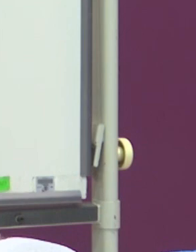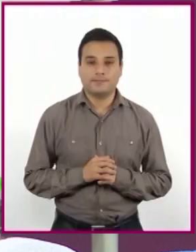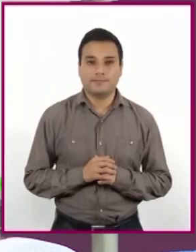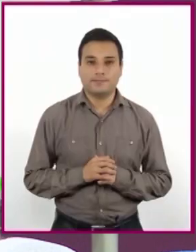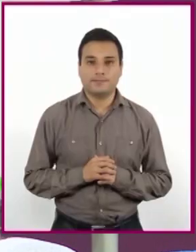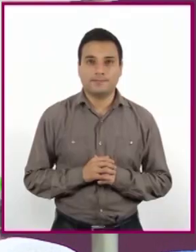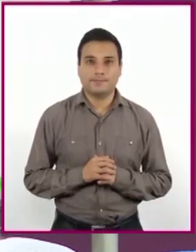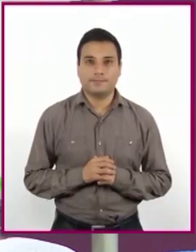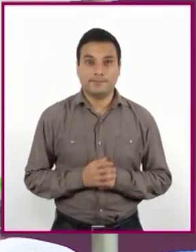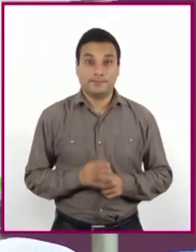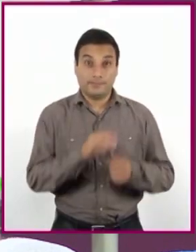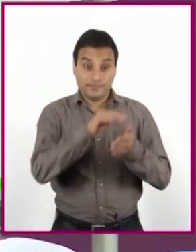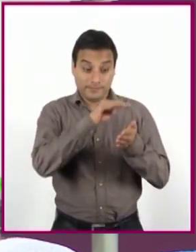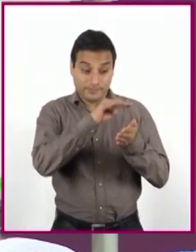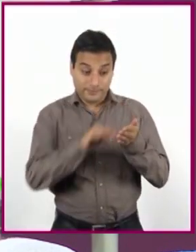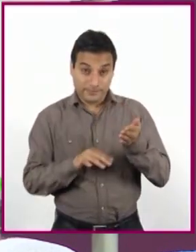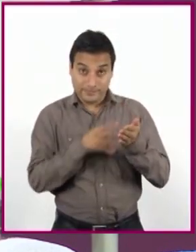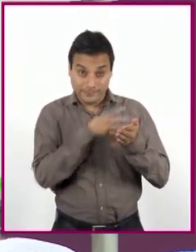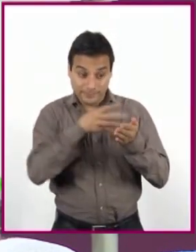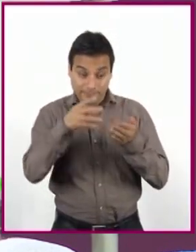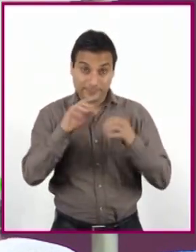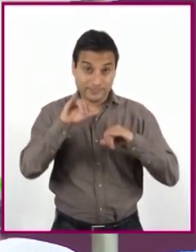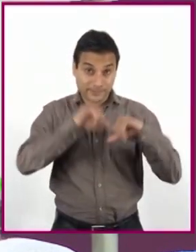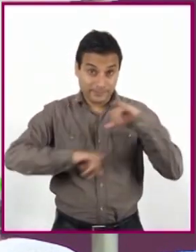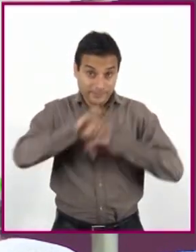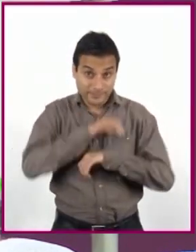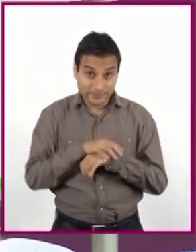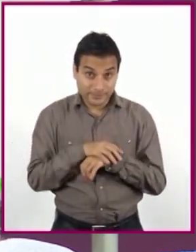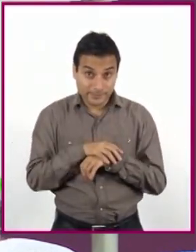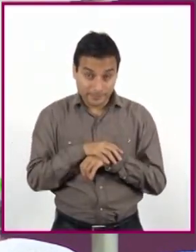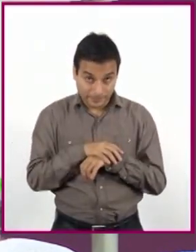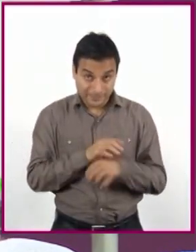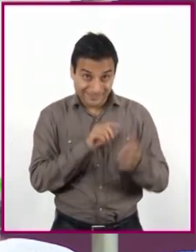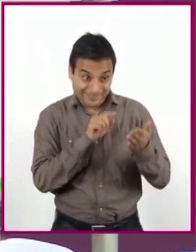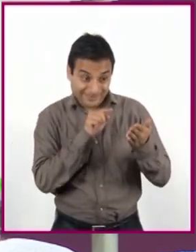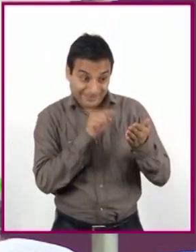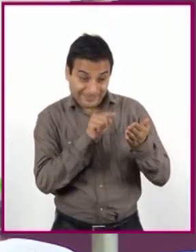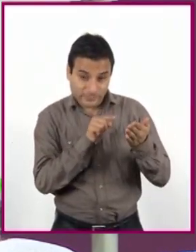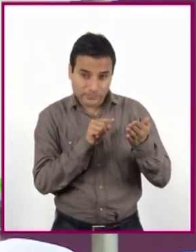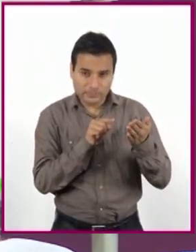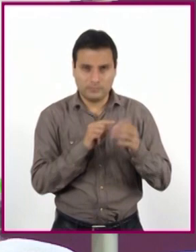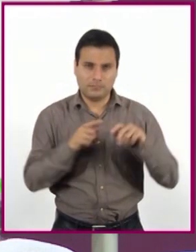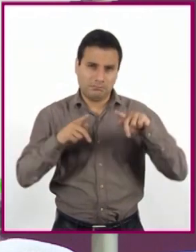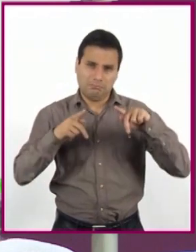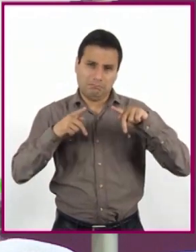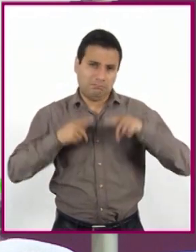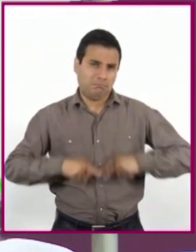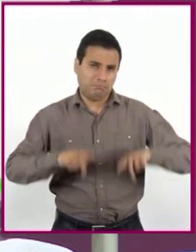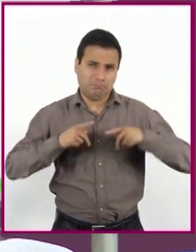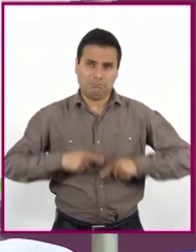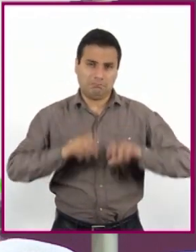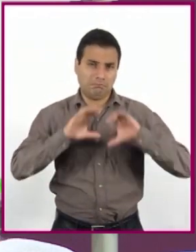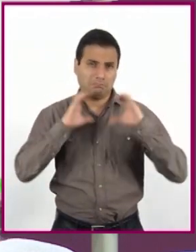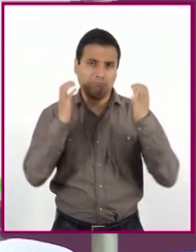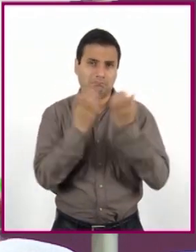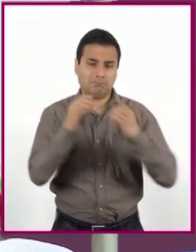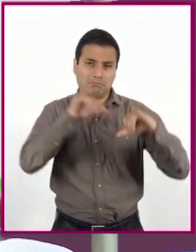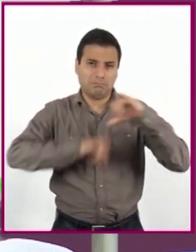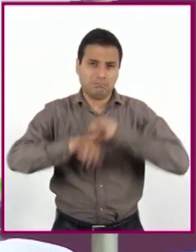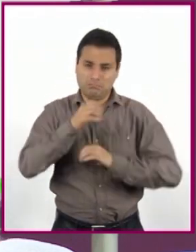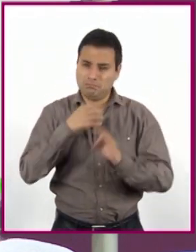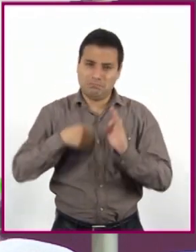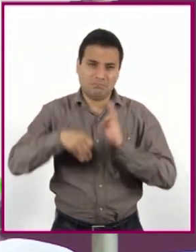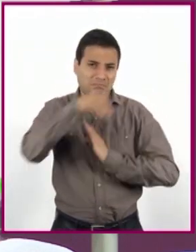La tabla periódica de los elementos, al menos aquí en la Tierra, es utilizada por toda la comunidad científica. Y quienes